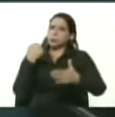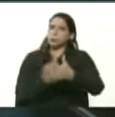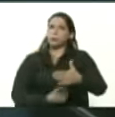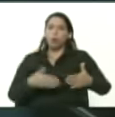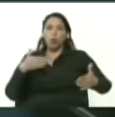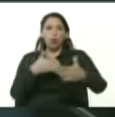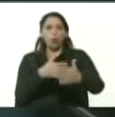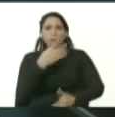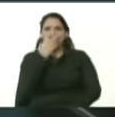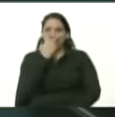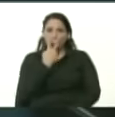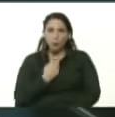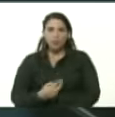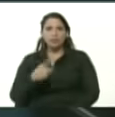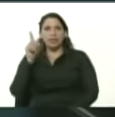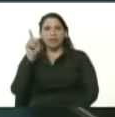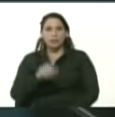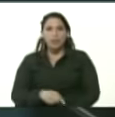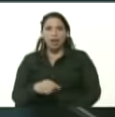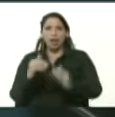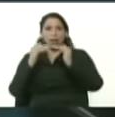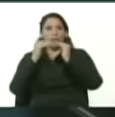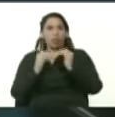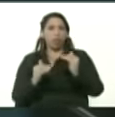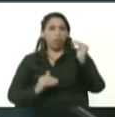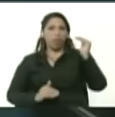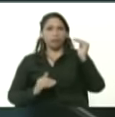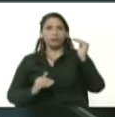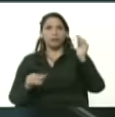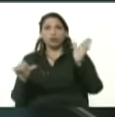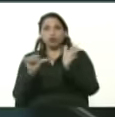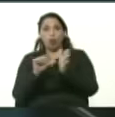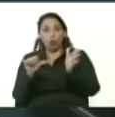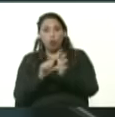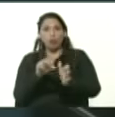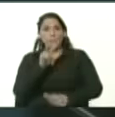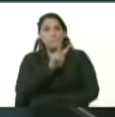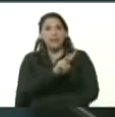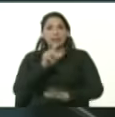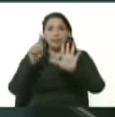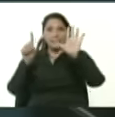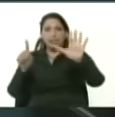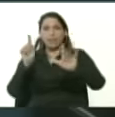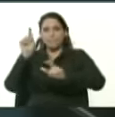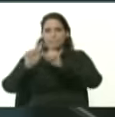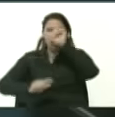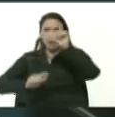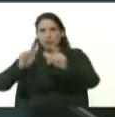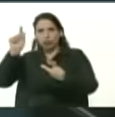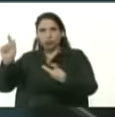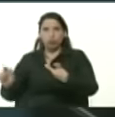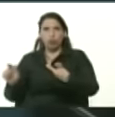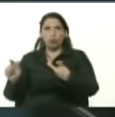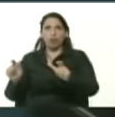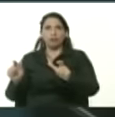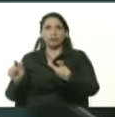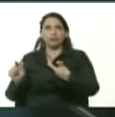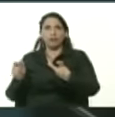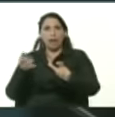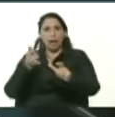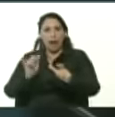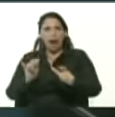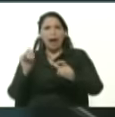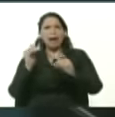la pobreza y la desigualdad, donde 26 personas poseen la